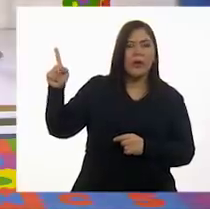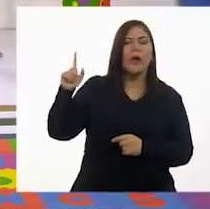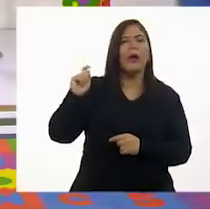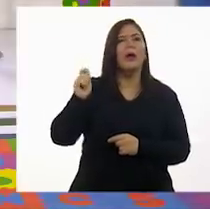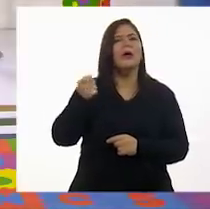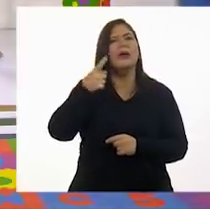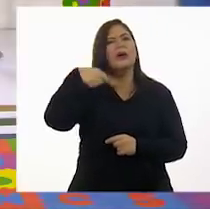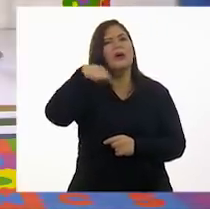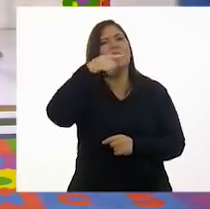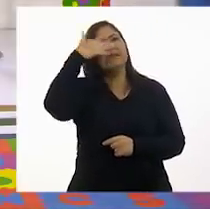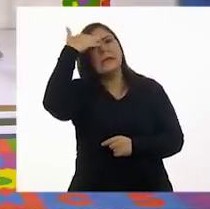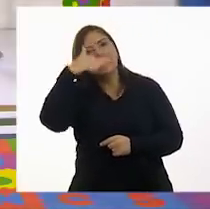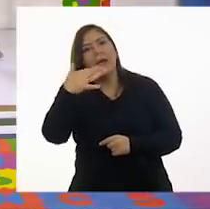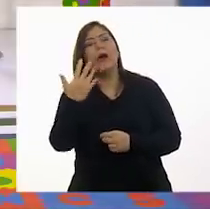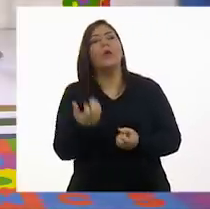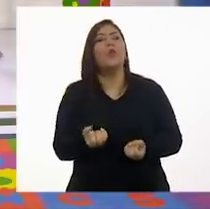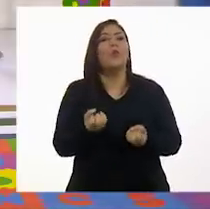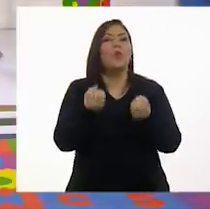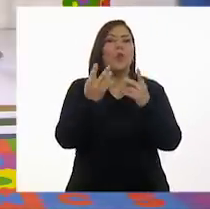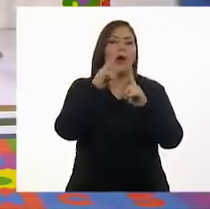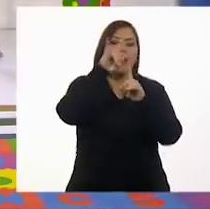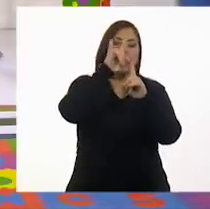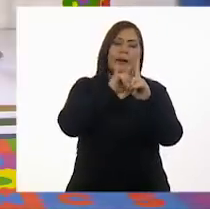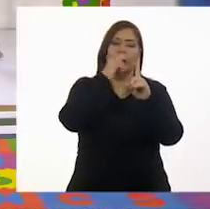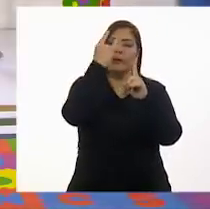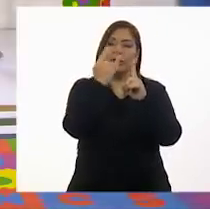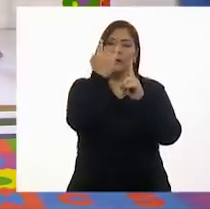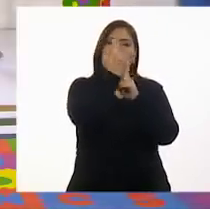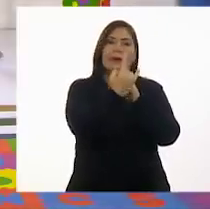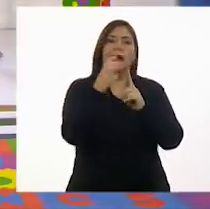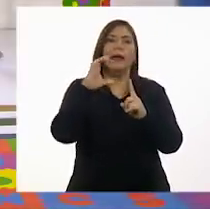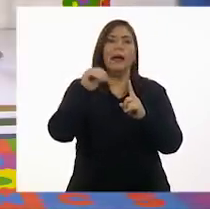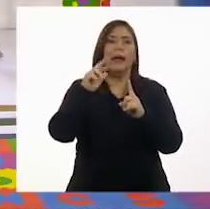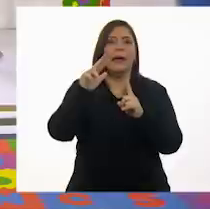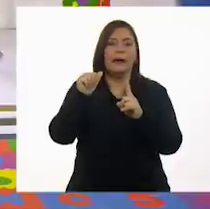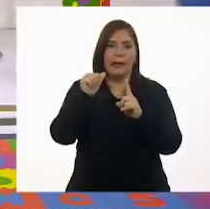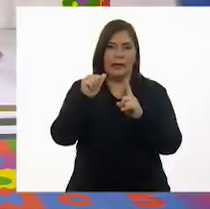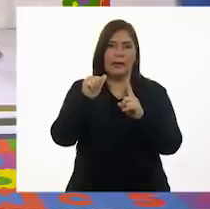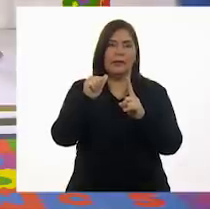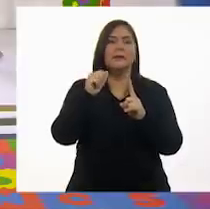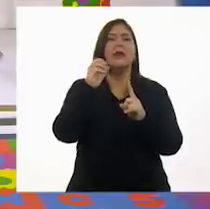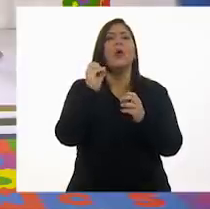¿cómo sabemos cuántas caras o cuántos rectángulos estamos poniendo?